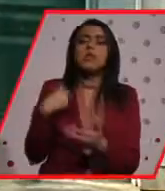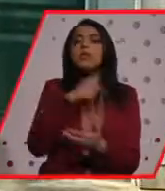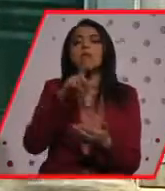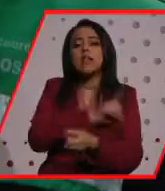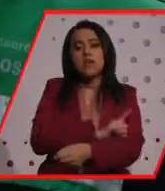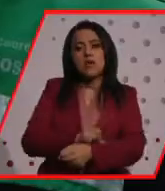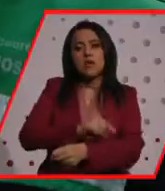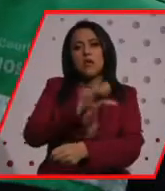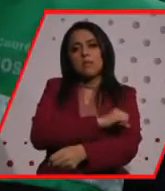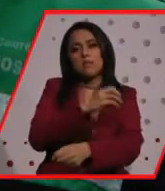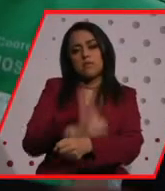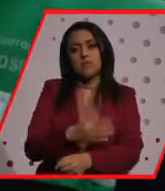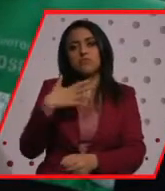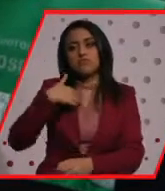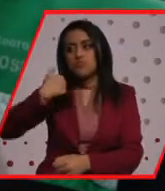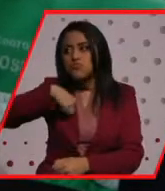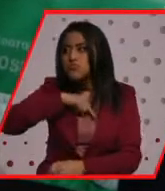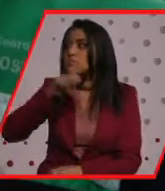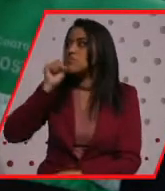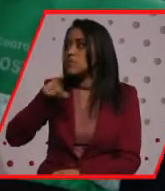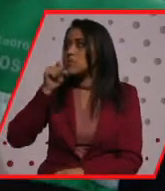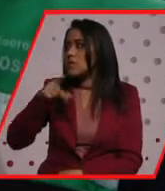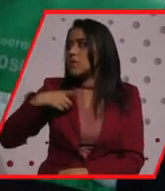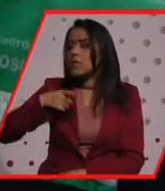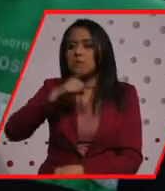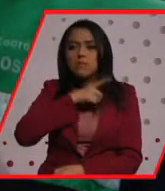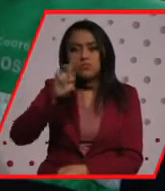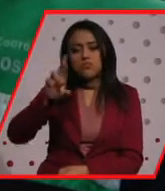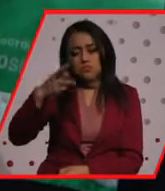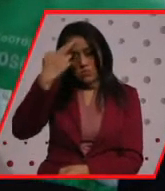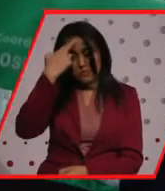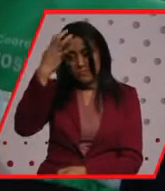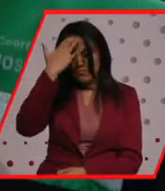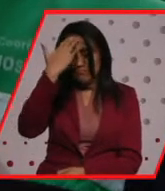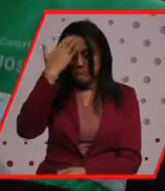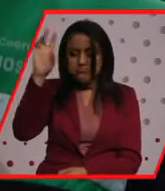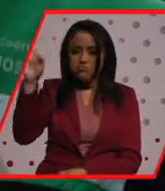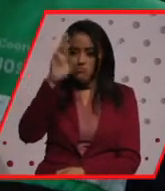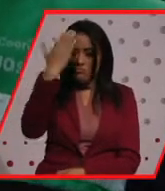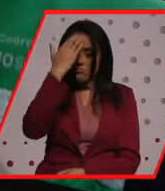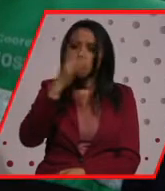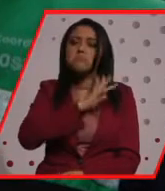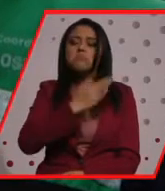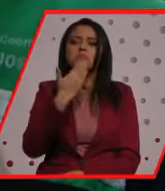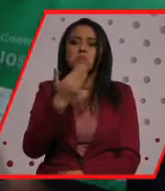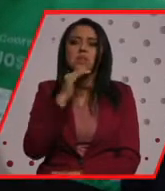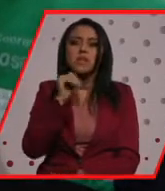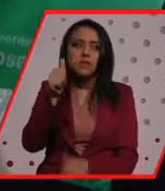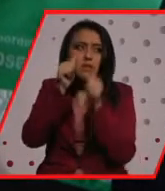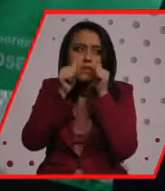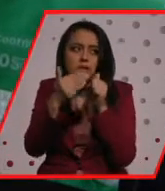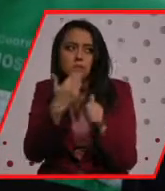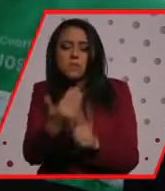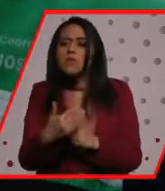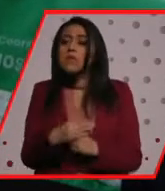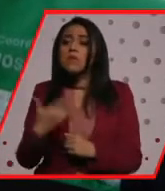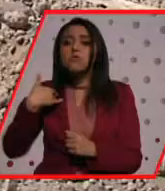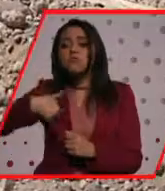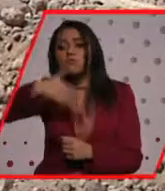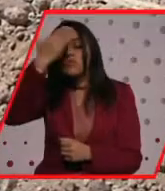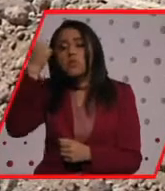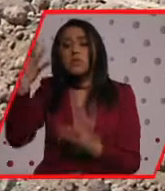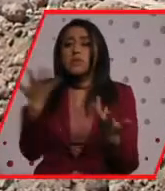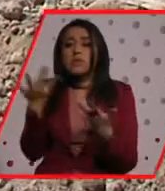Obregón. La misma delegación, la cual hay que reconocer que nos atendieron bien, ellos mismos no sabían que iban a hacer esas obras,